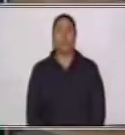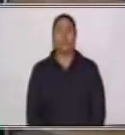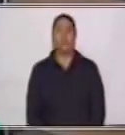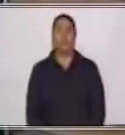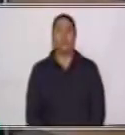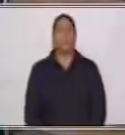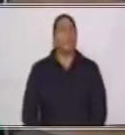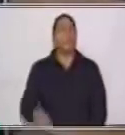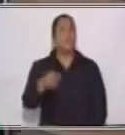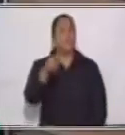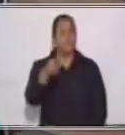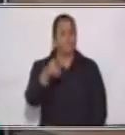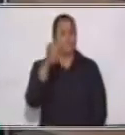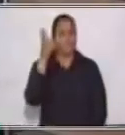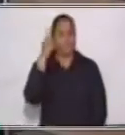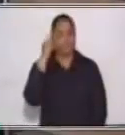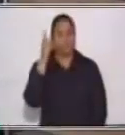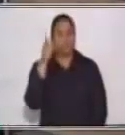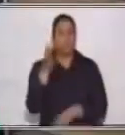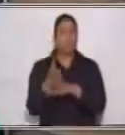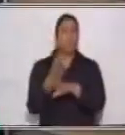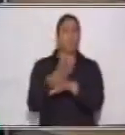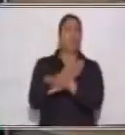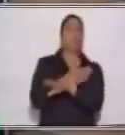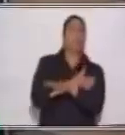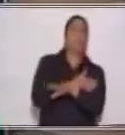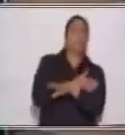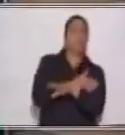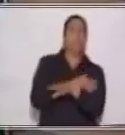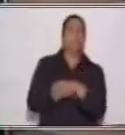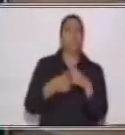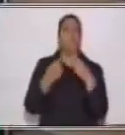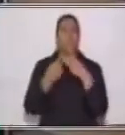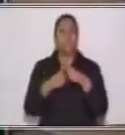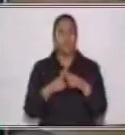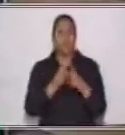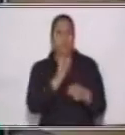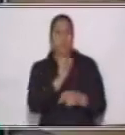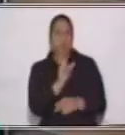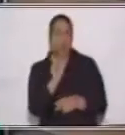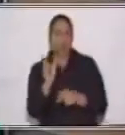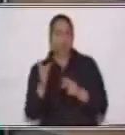Si regresamos a nuestra ecuación original,